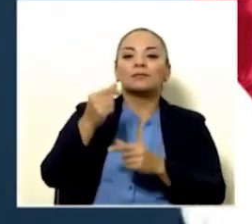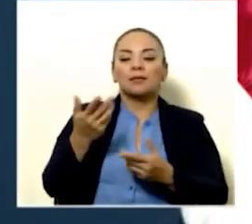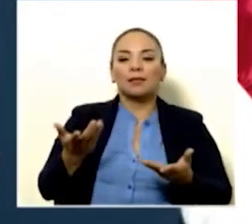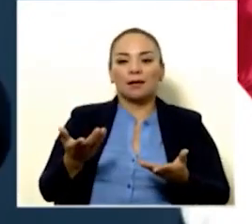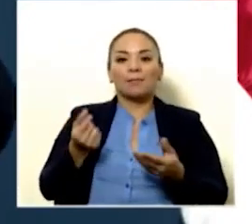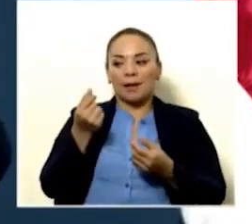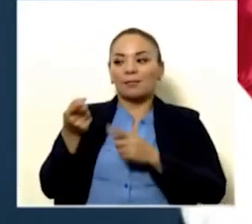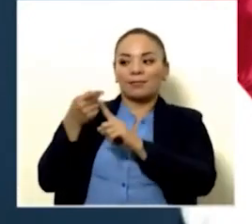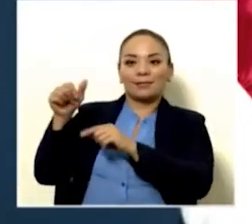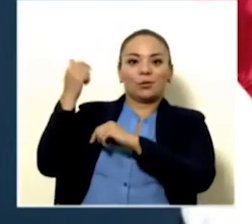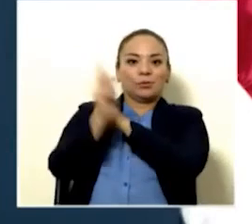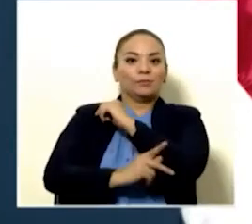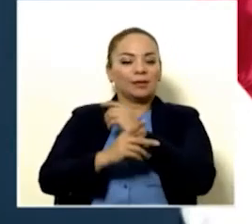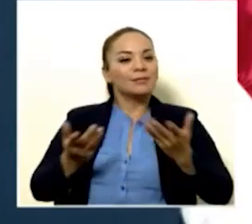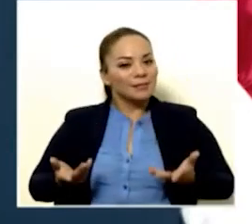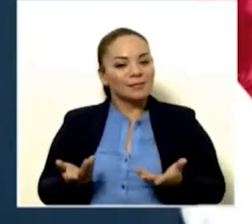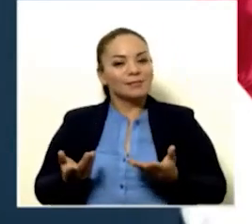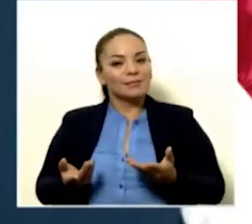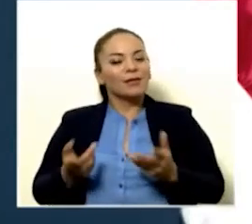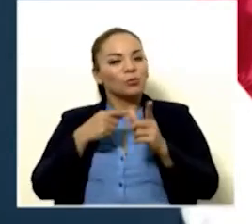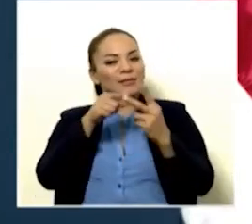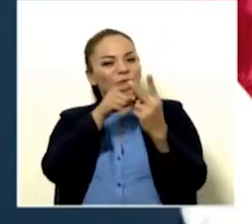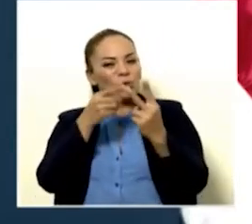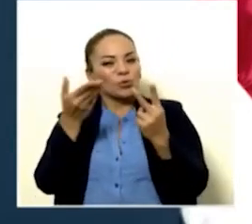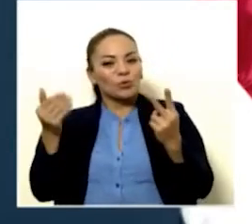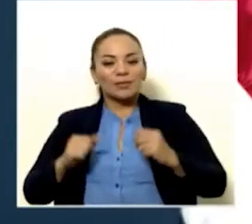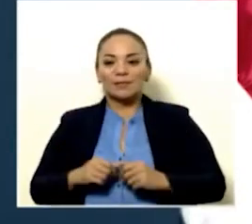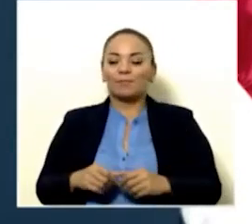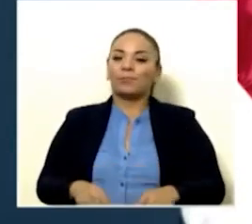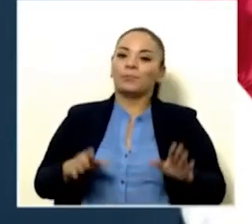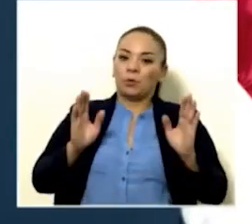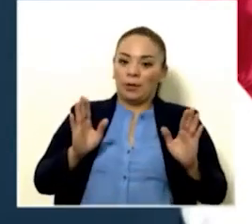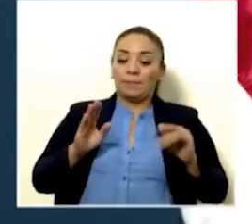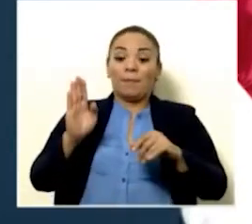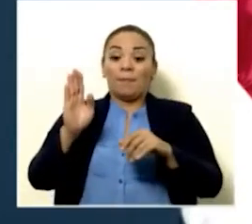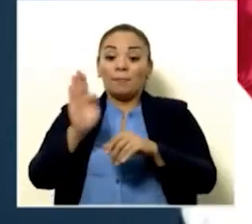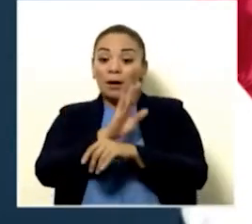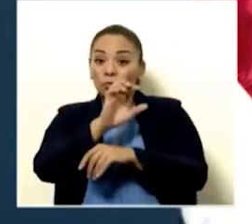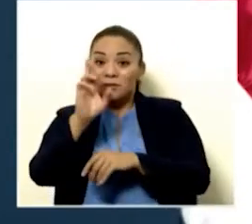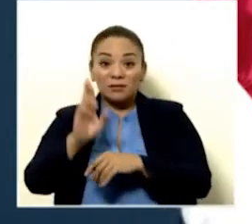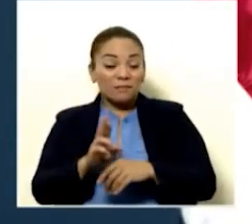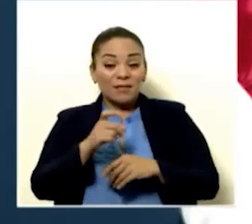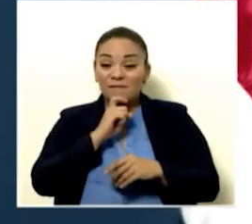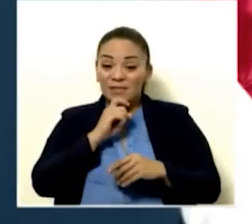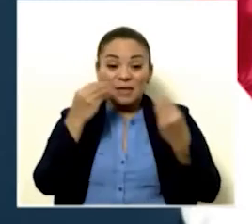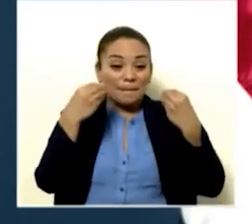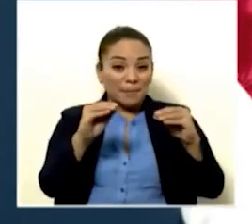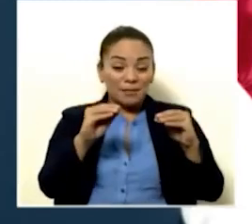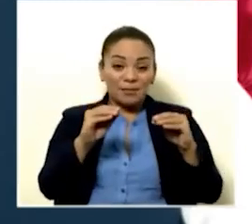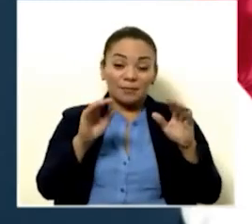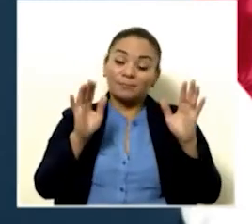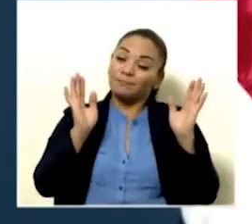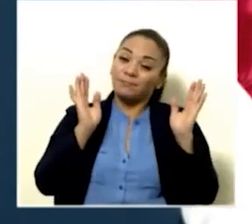traída de afuera. Esas son las dos cosas. Sobre el Banco de Costa Rica, si se complica, yo creo que la complicación del